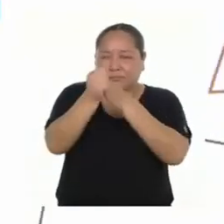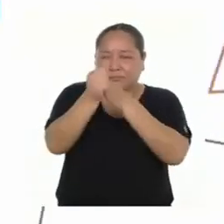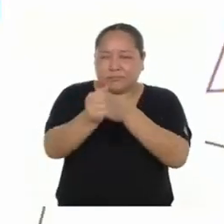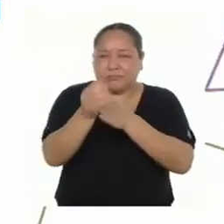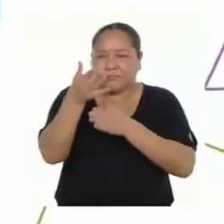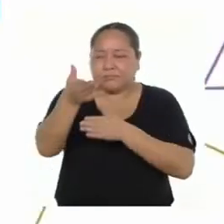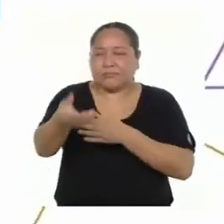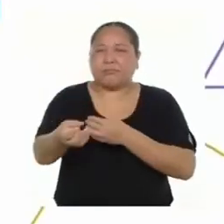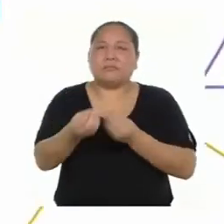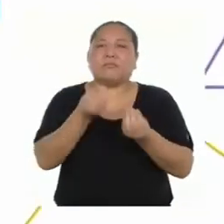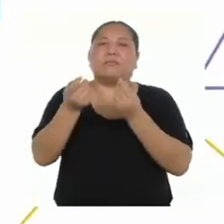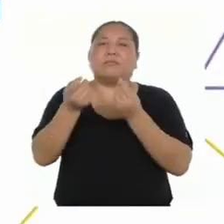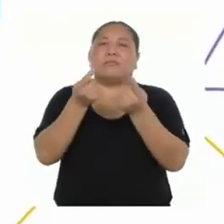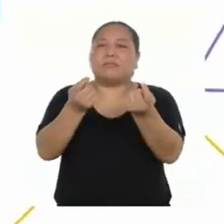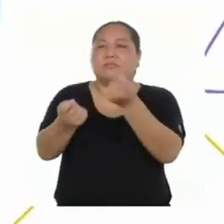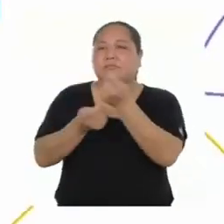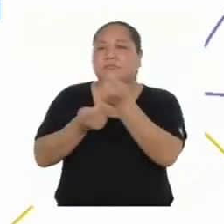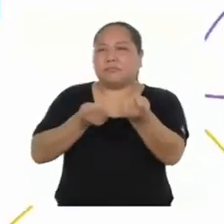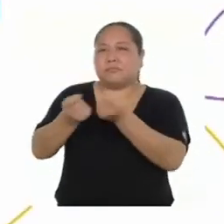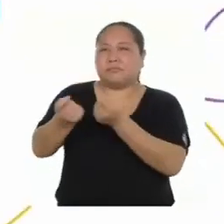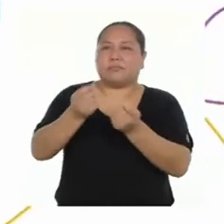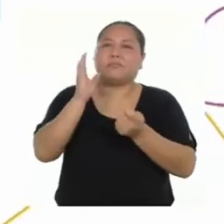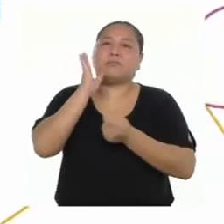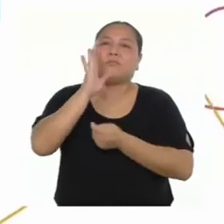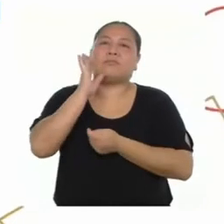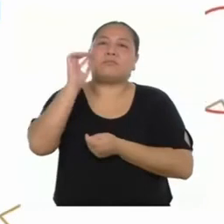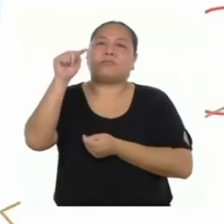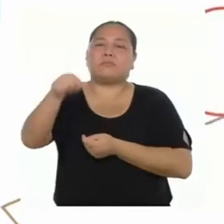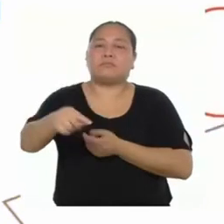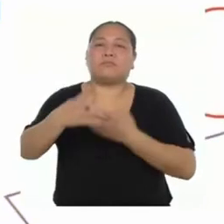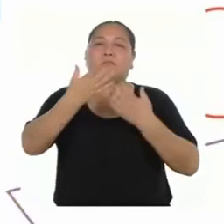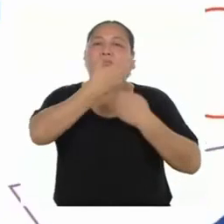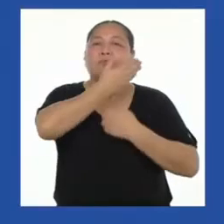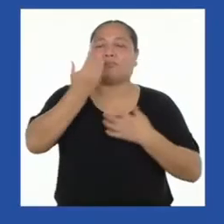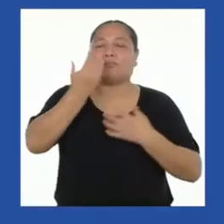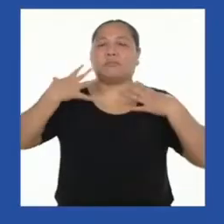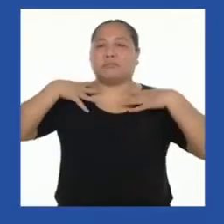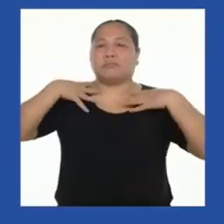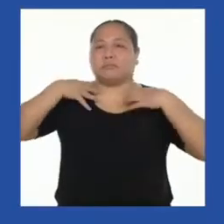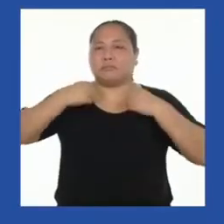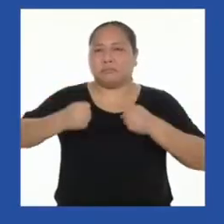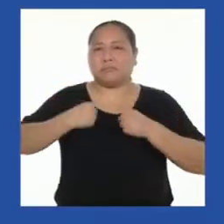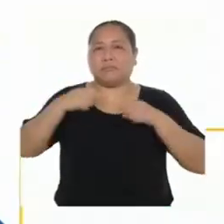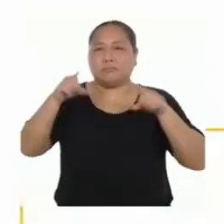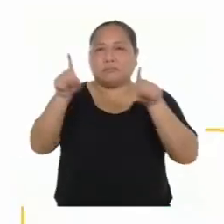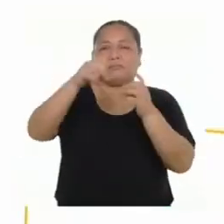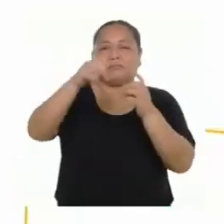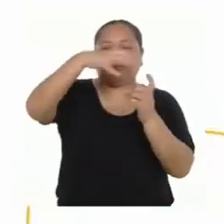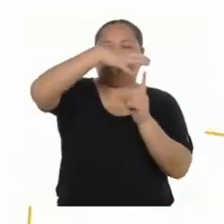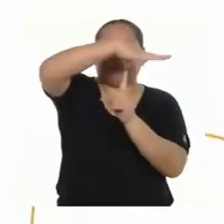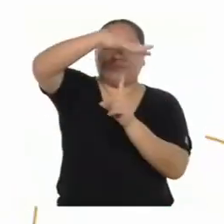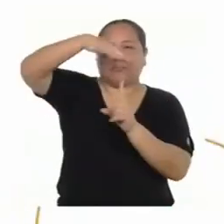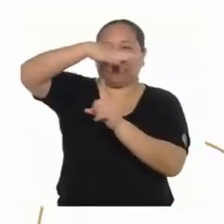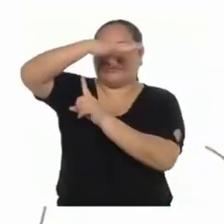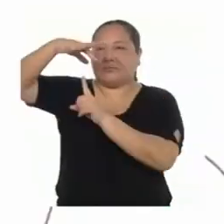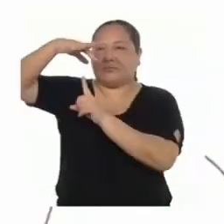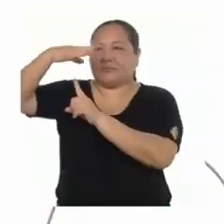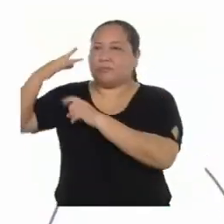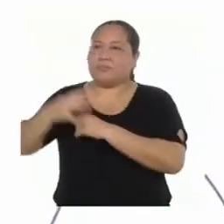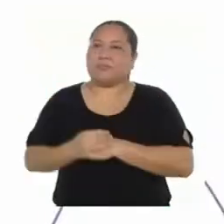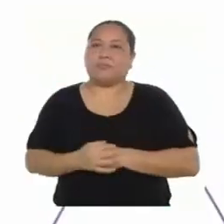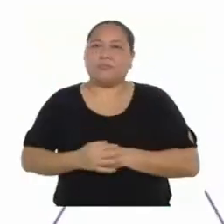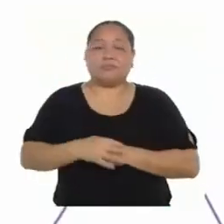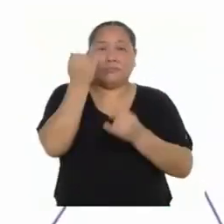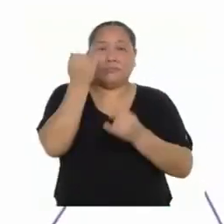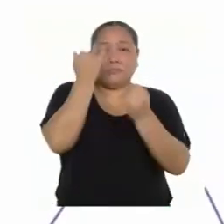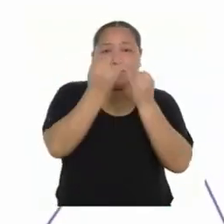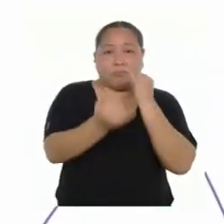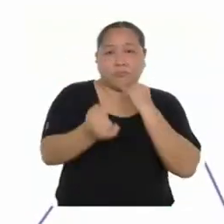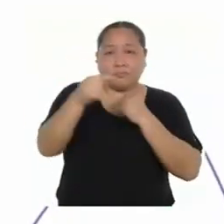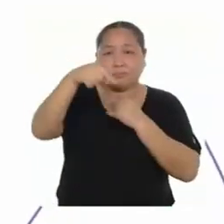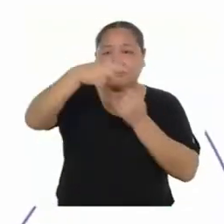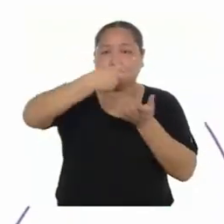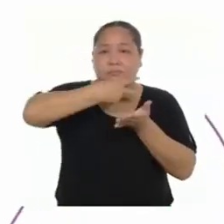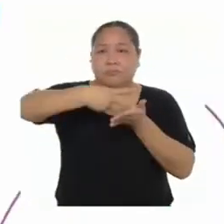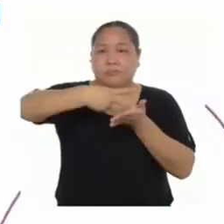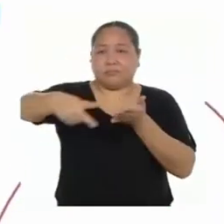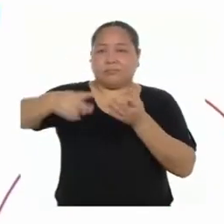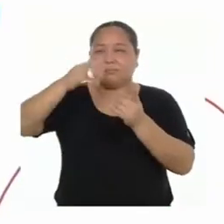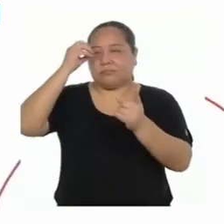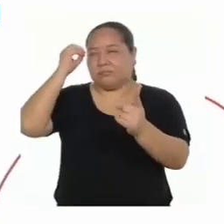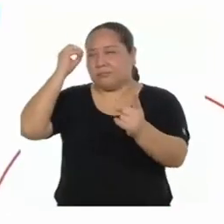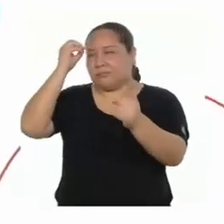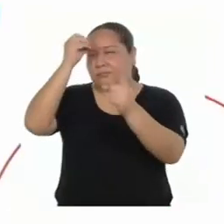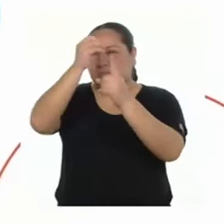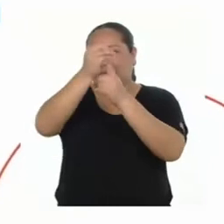de residuos sólidos para la mejora de la salud y el ambiente. Al finalizar estas 2 semanas, el